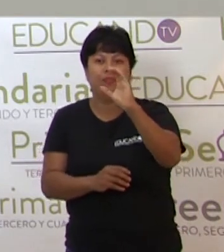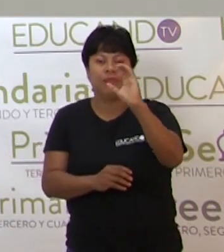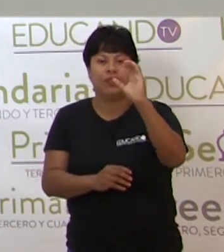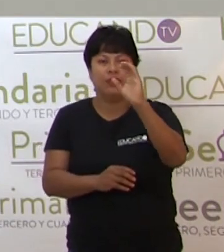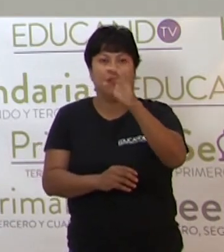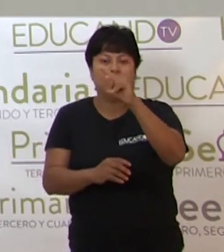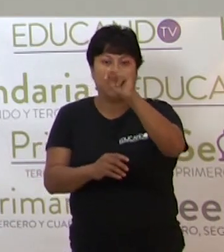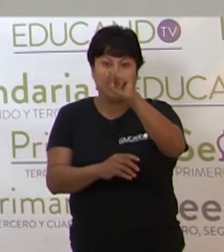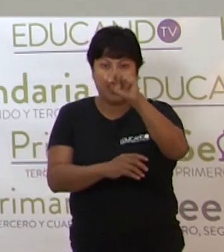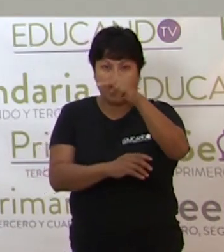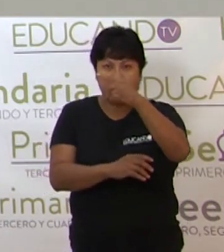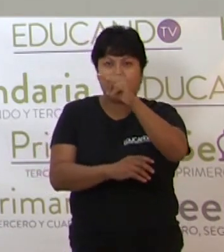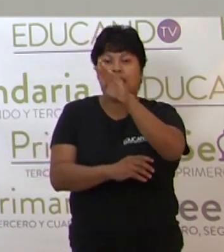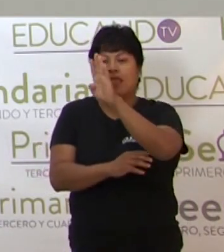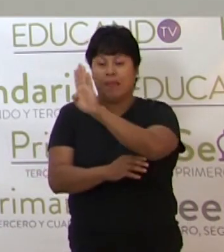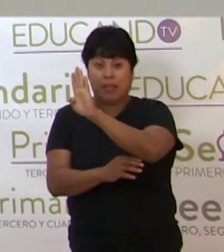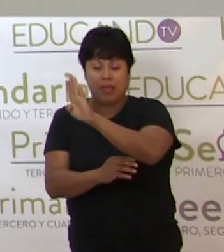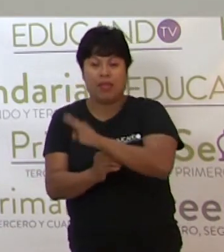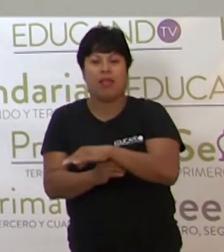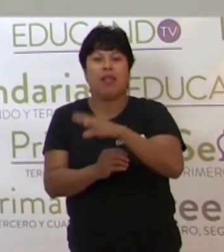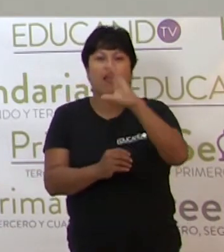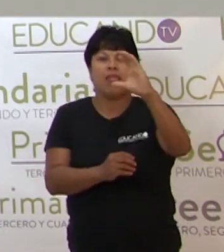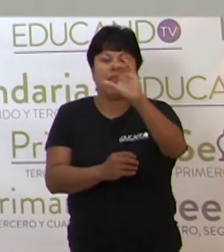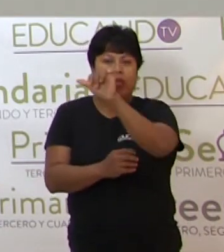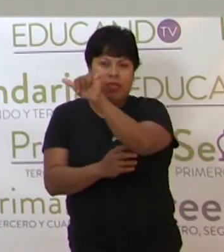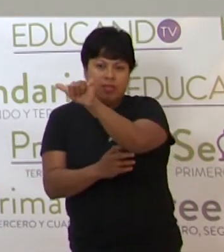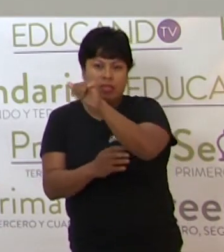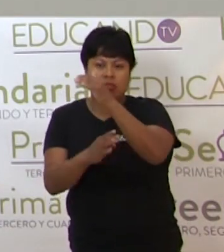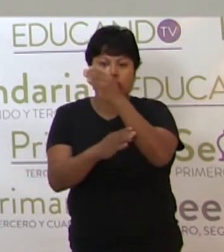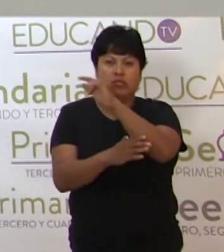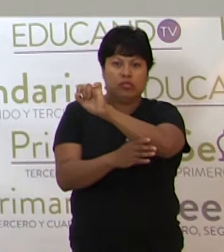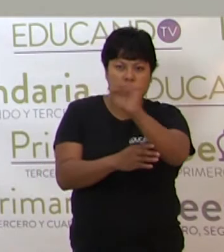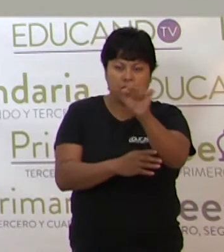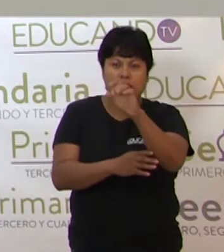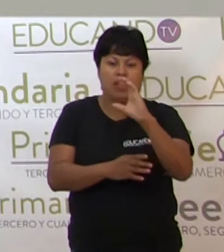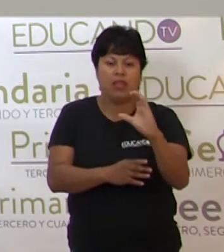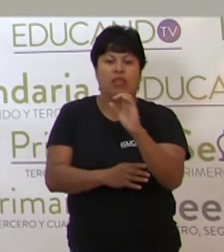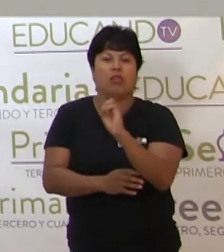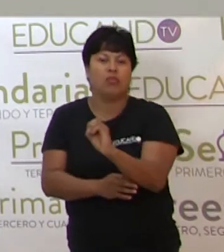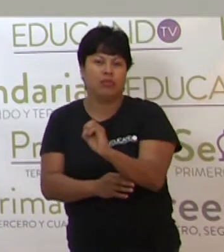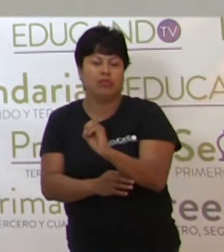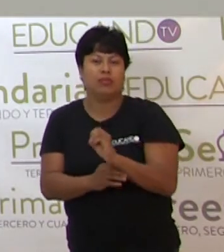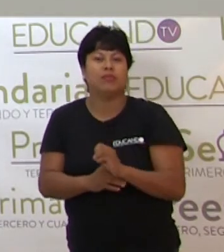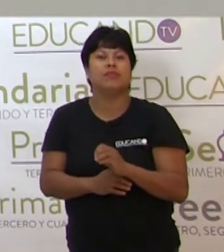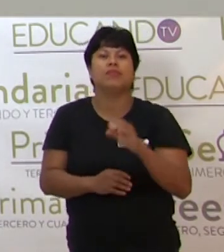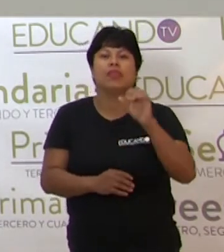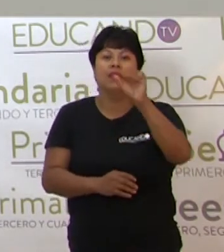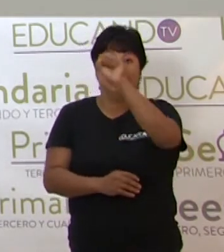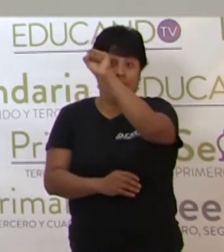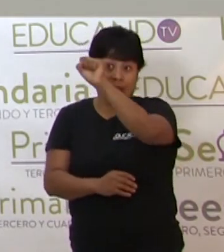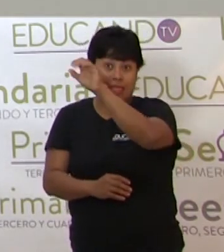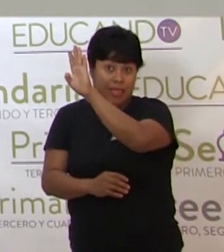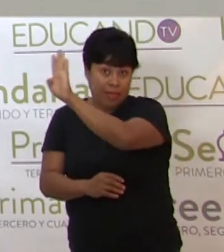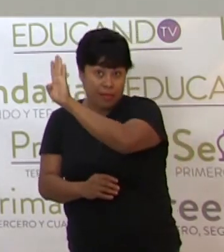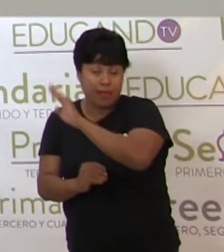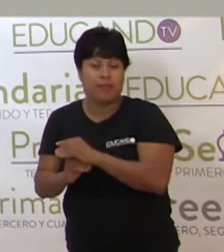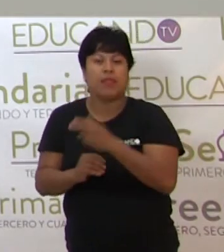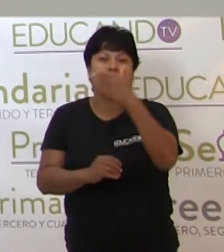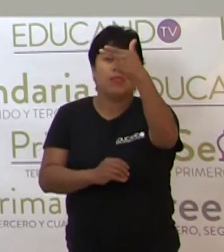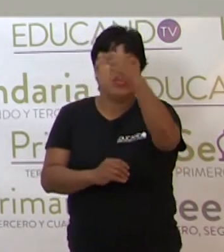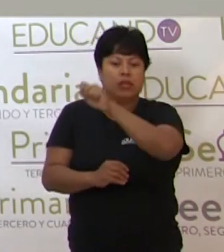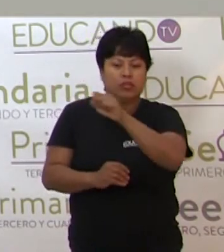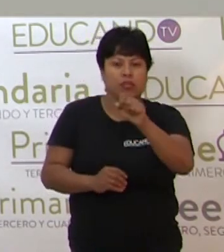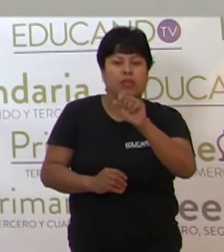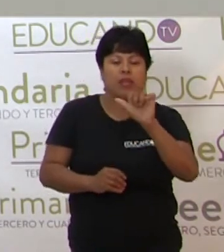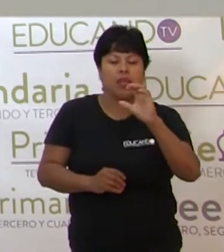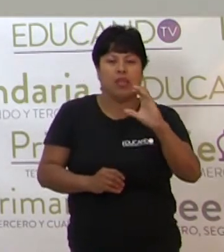cotangente de B sería cateto adyacente sobre cateto opuesto, ¿sí? Secante de B, hipotenusa sobre